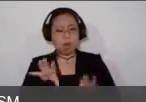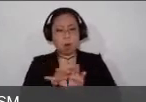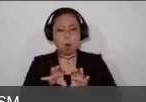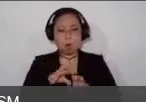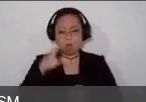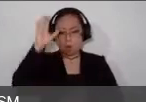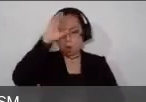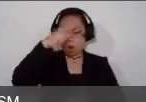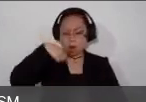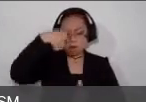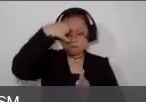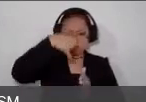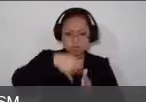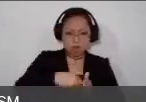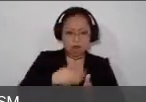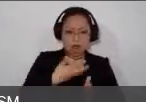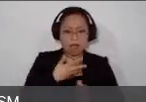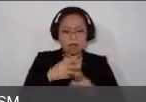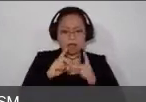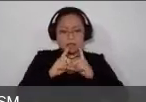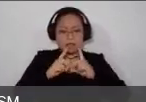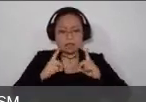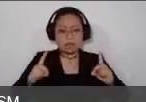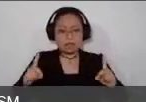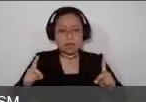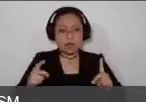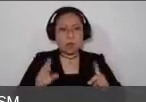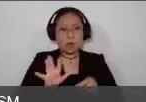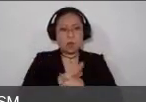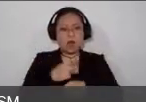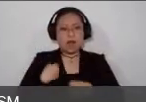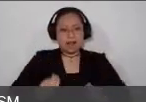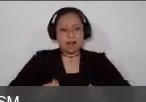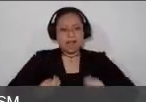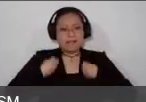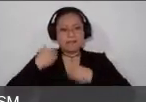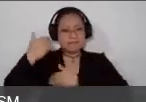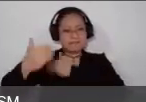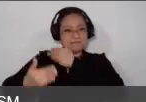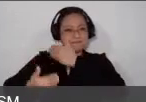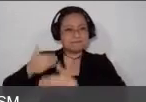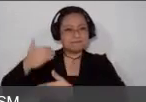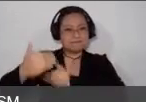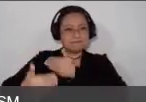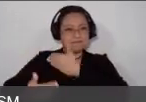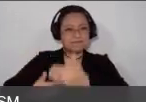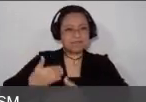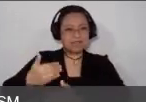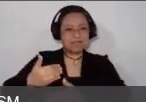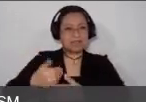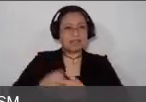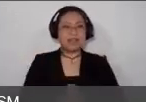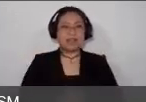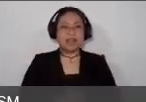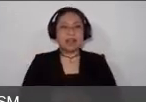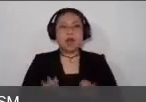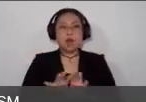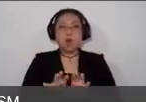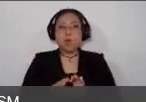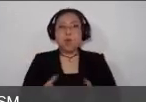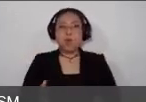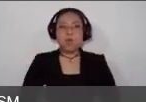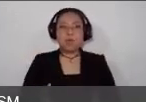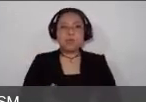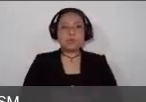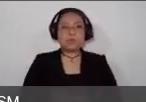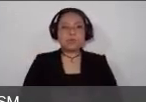tiene desarrollado por su vida lo que hemos comentado esa esa parte